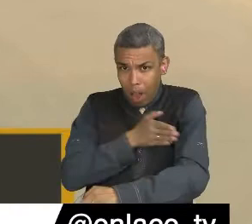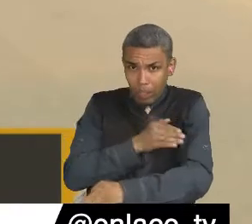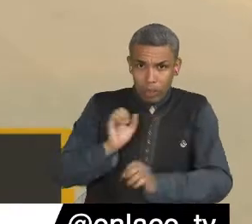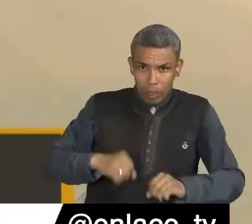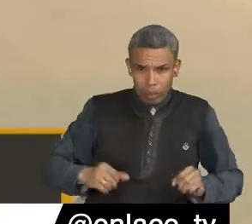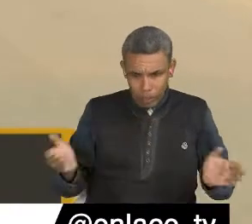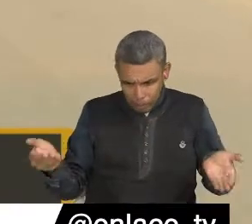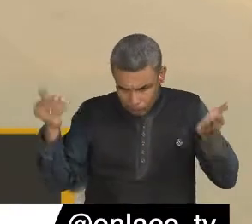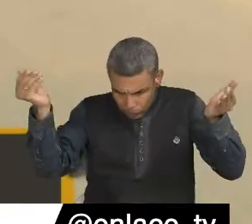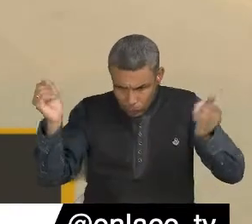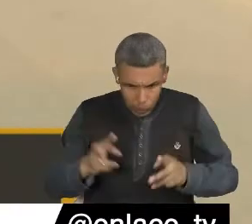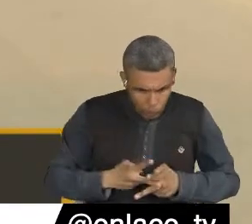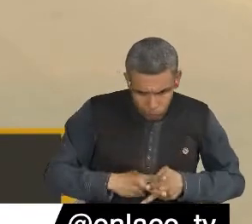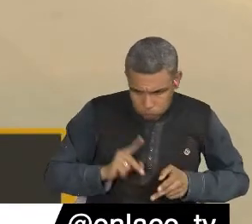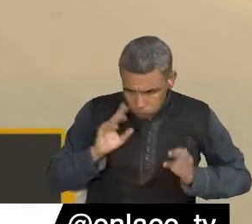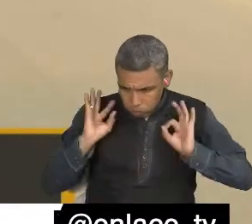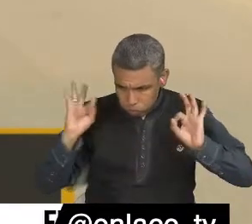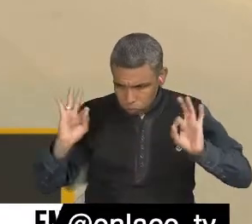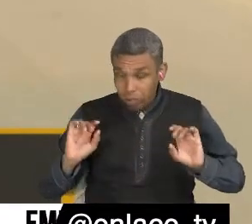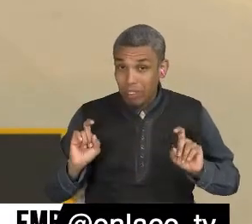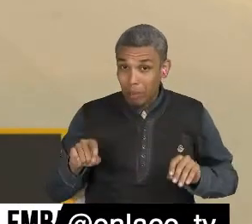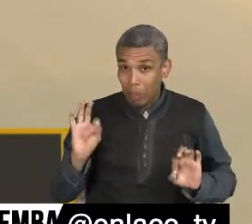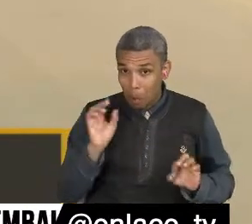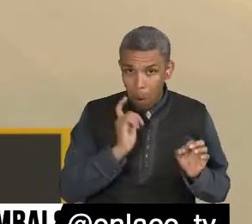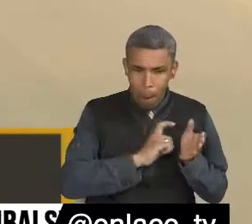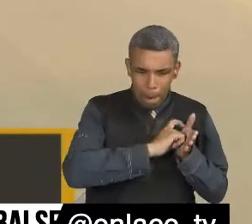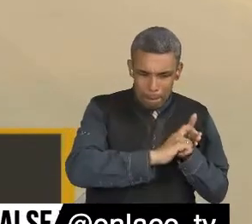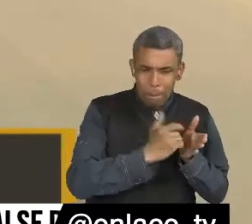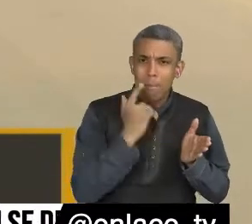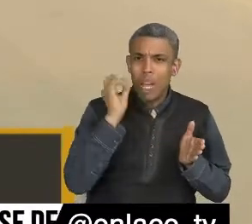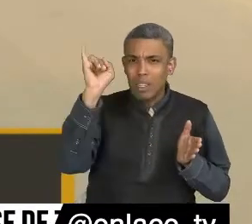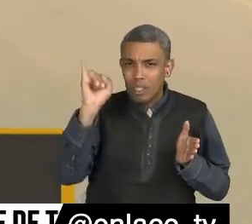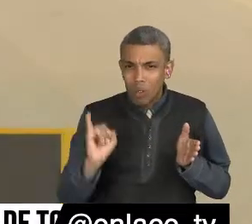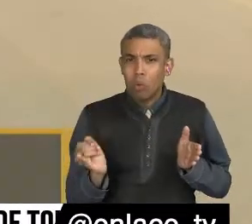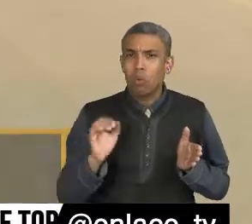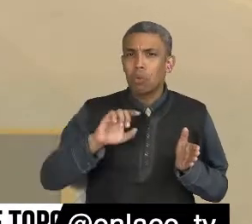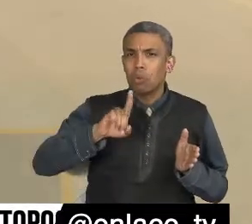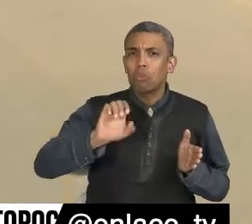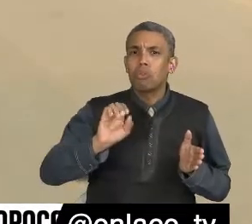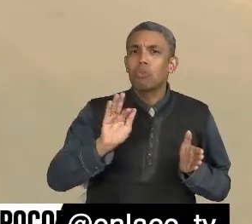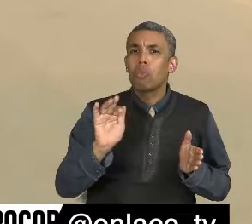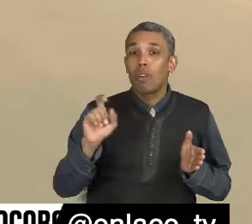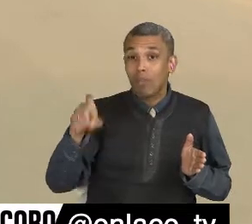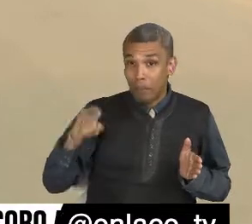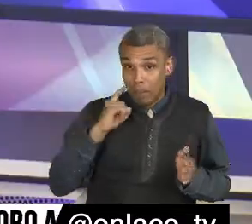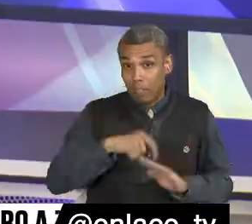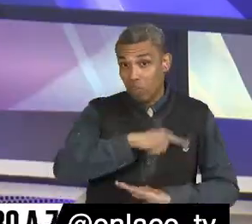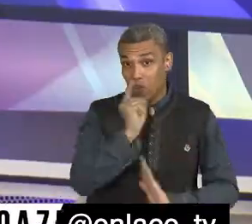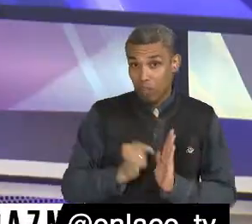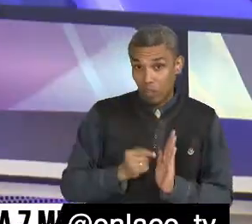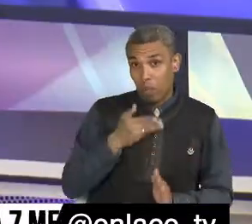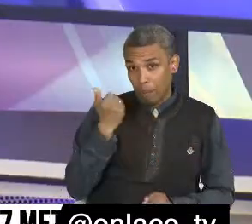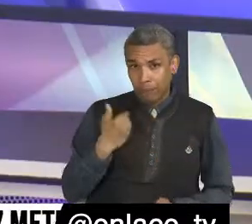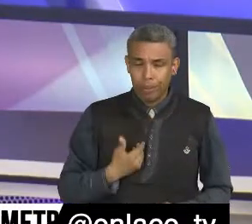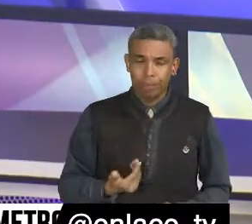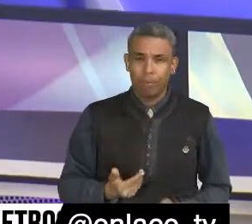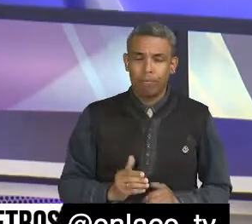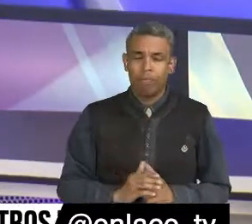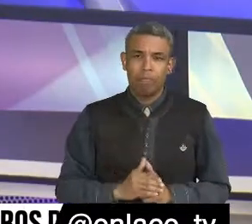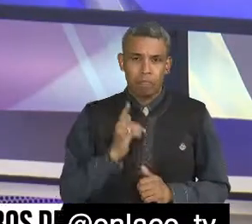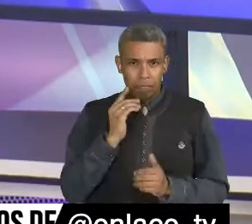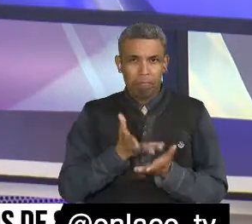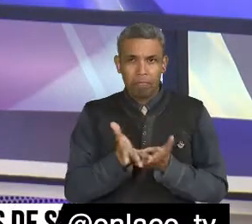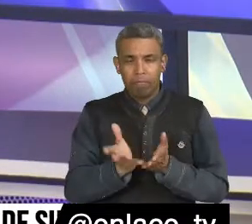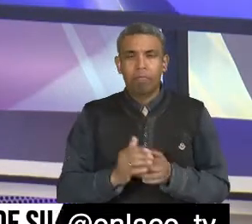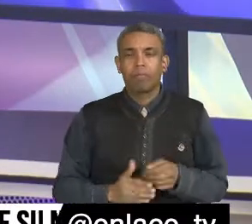en esta área del departamento de Santander y por supuesto de Yondó. Es un informe de Zulay Ucros para Enlace Noticias. En las últimas